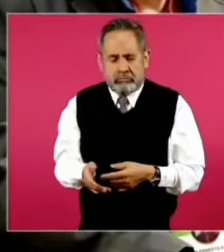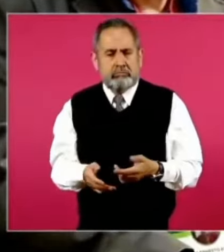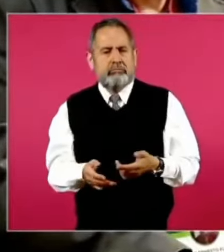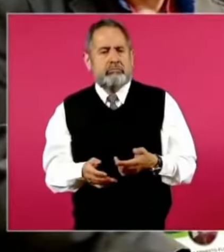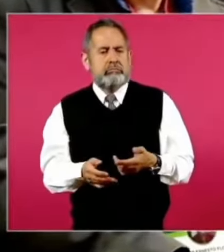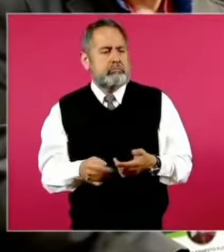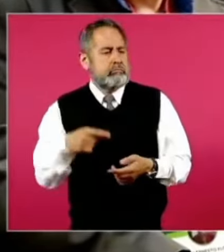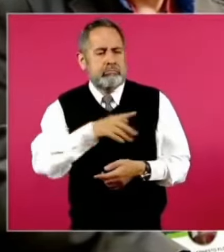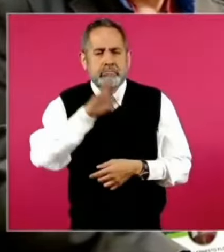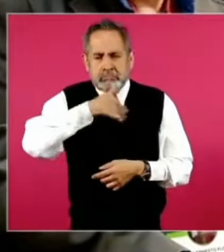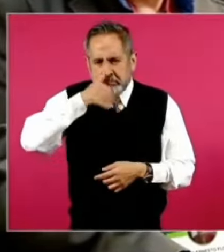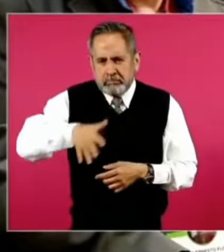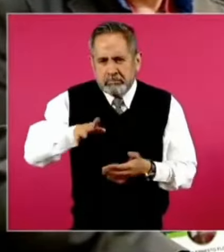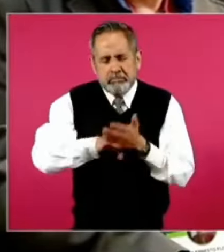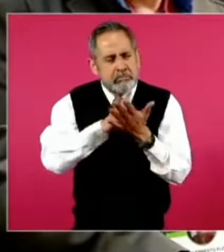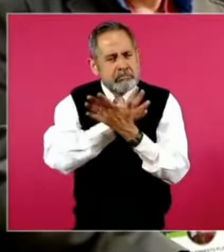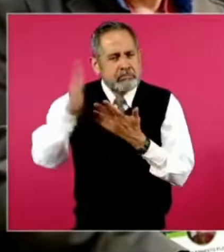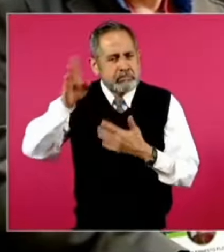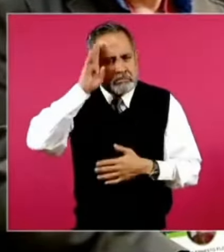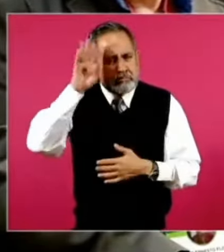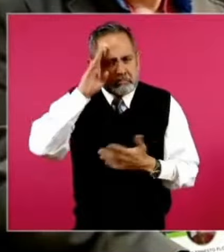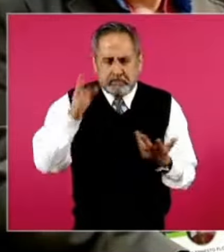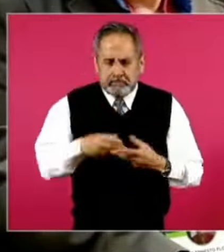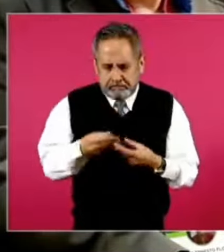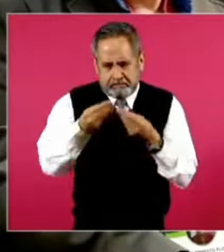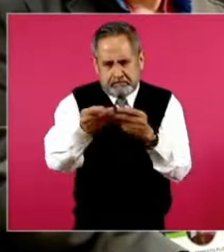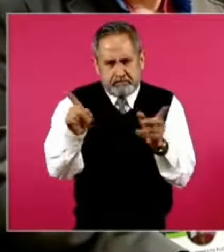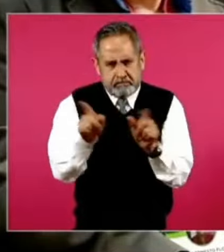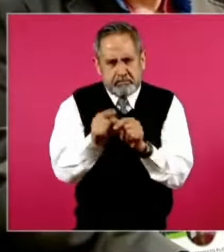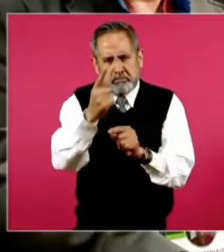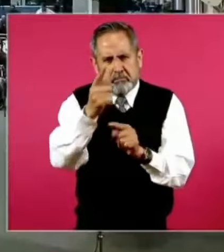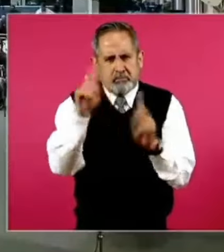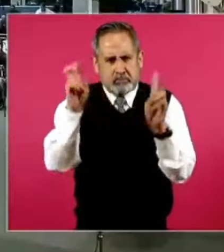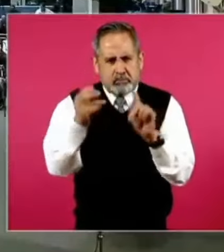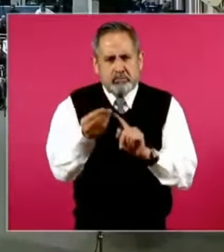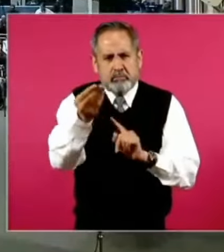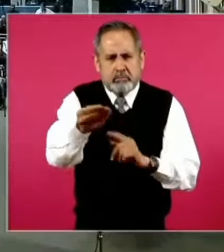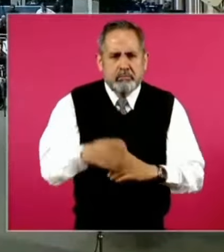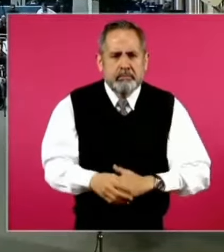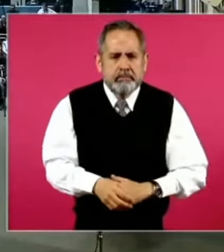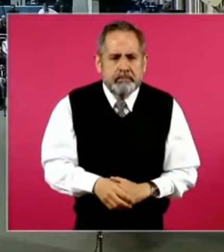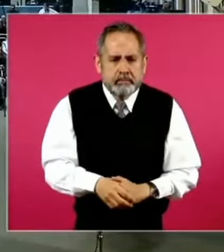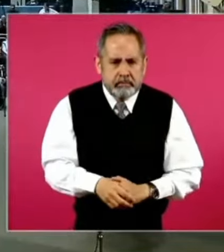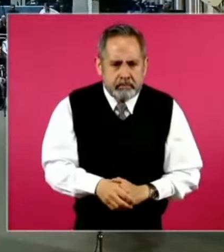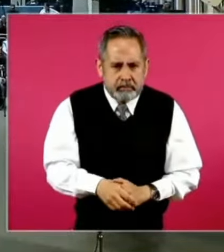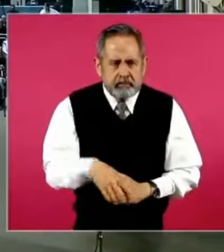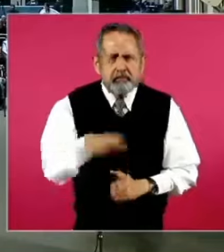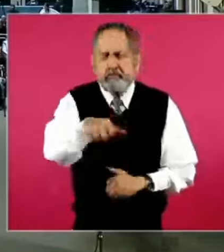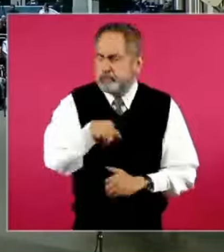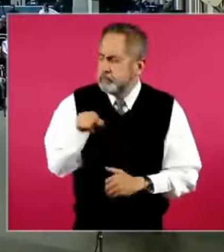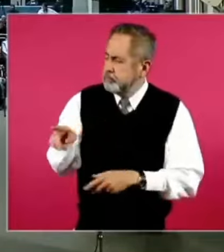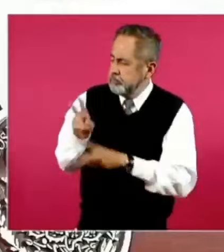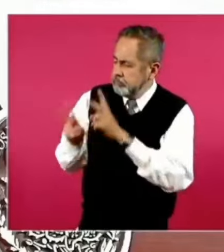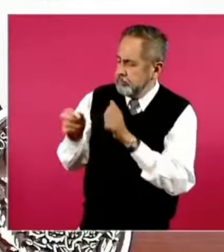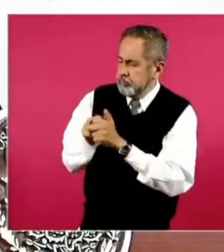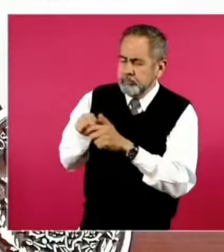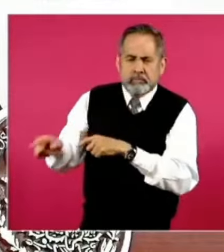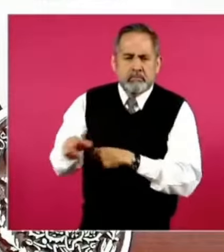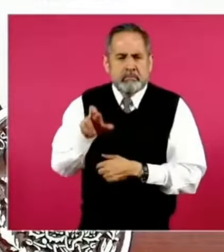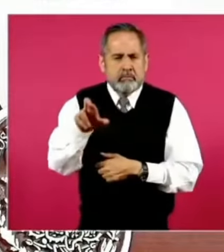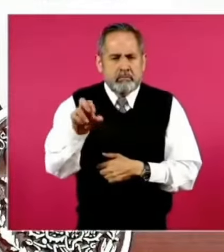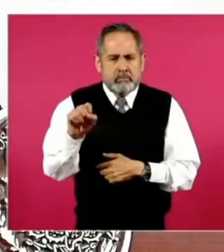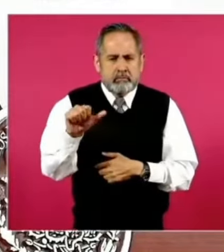está totalmente desproporcionada. Ese sería uno de los temas. Que lo atienda Rosa